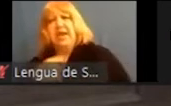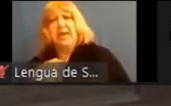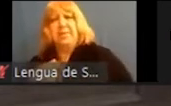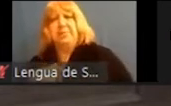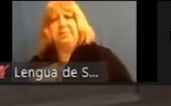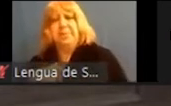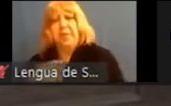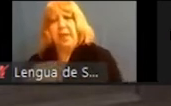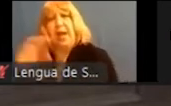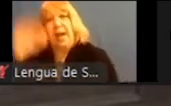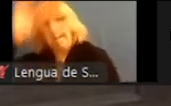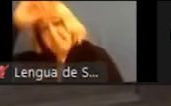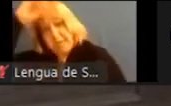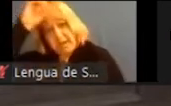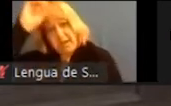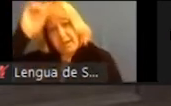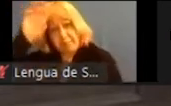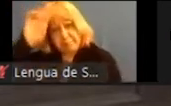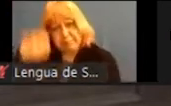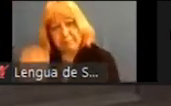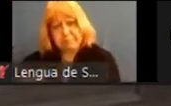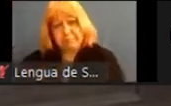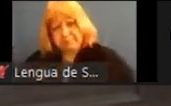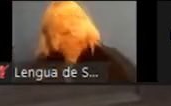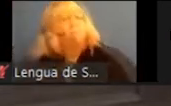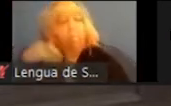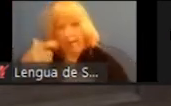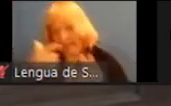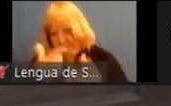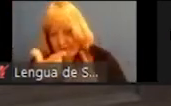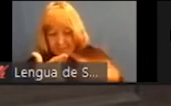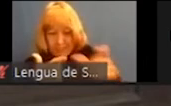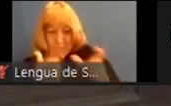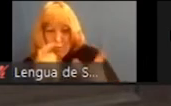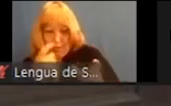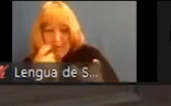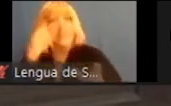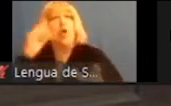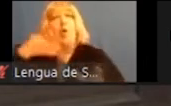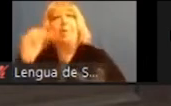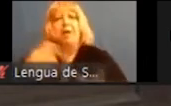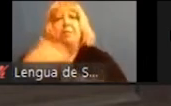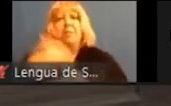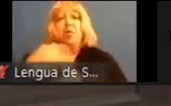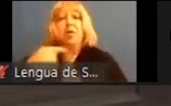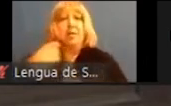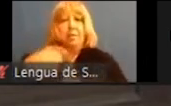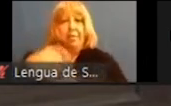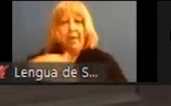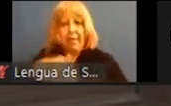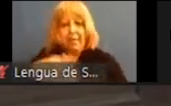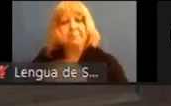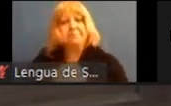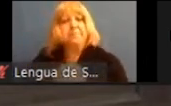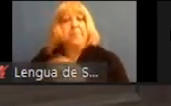la minería. Yo fui uno de los 300, de los parientes. Y en esa patriada, sí, fui uno de los